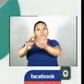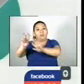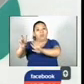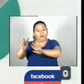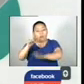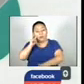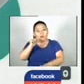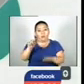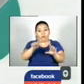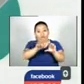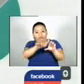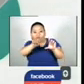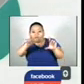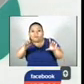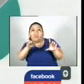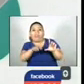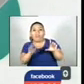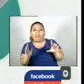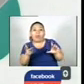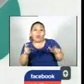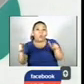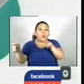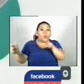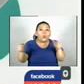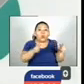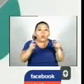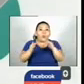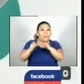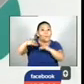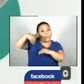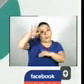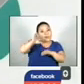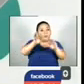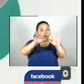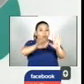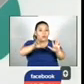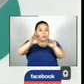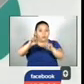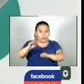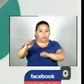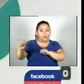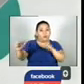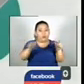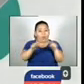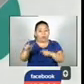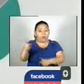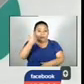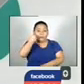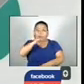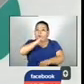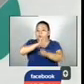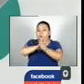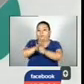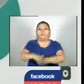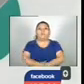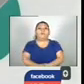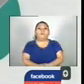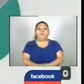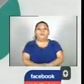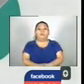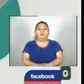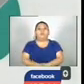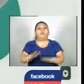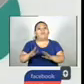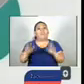1,797 es en cuanto a las personas mayores de 80 años con positivo de COVID-19.